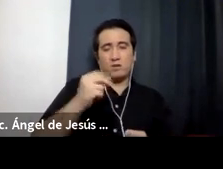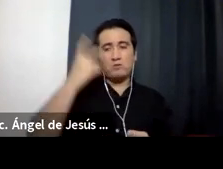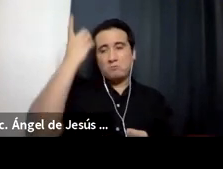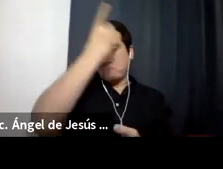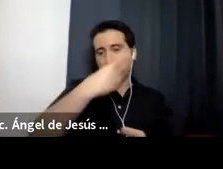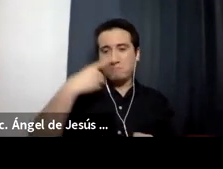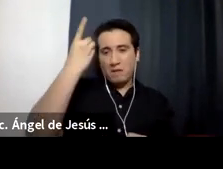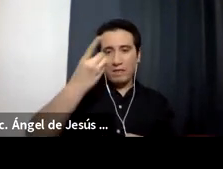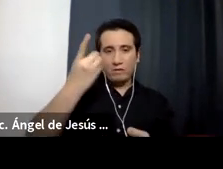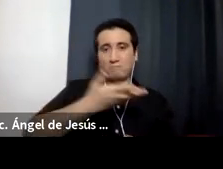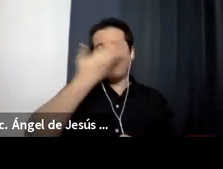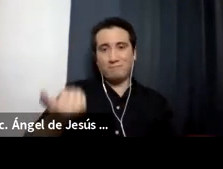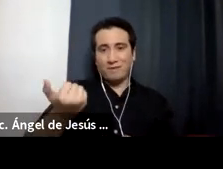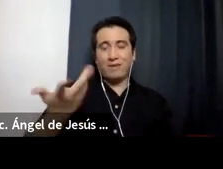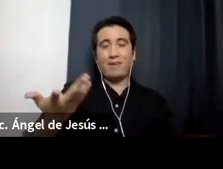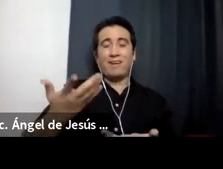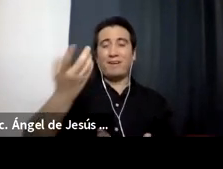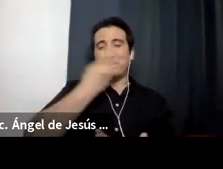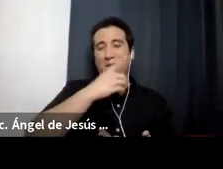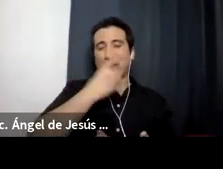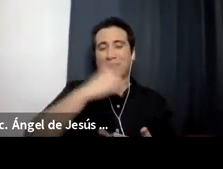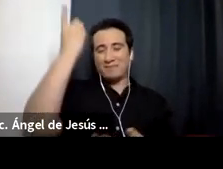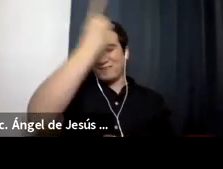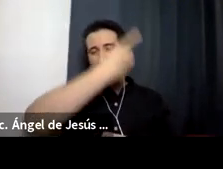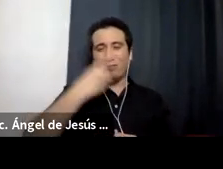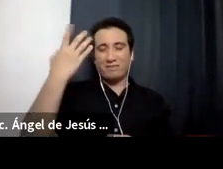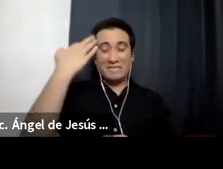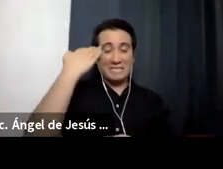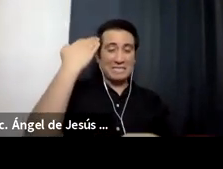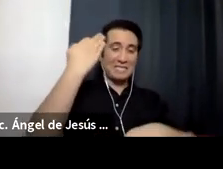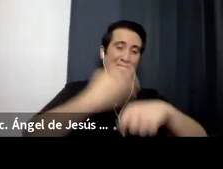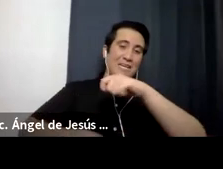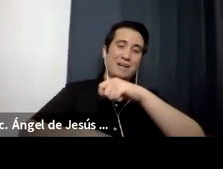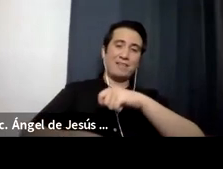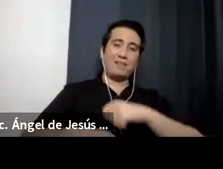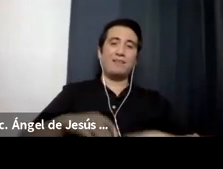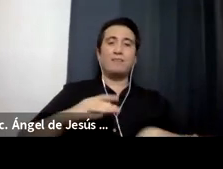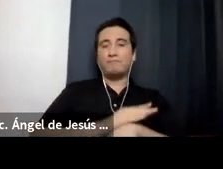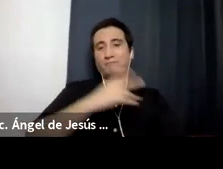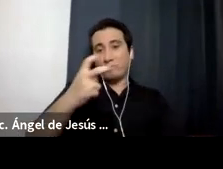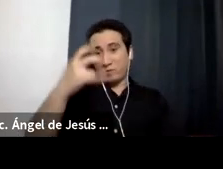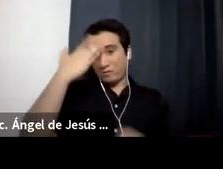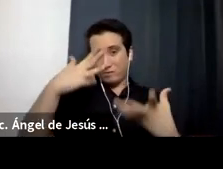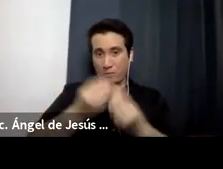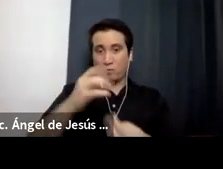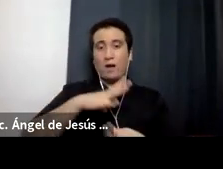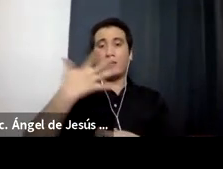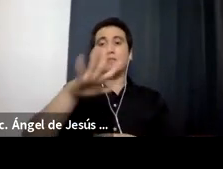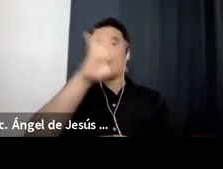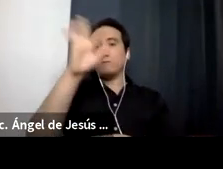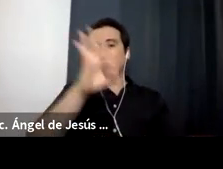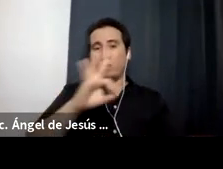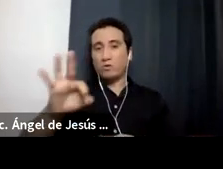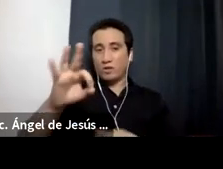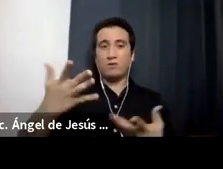diabetes se diagnostica demasiado tarde, entonces por eso es que sabemos que hay 10% de